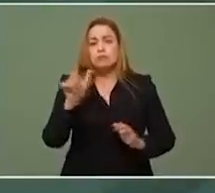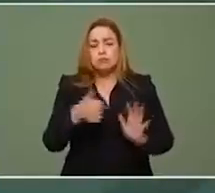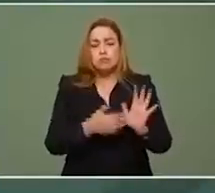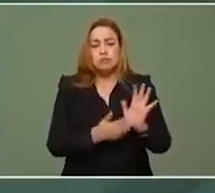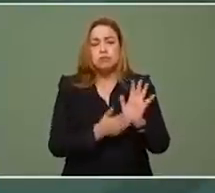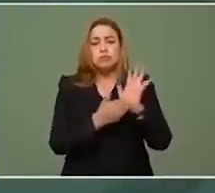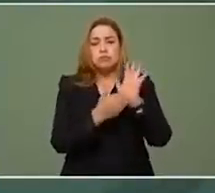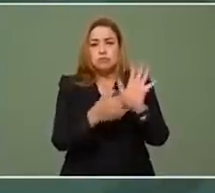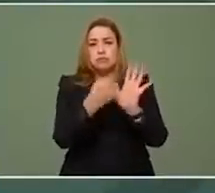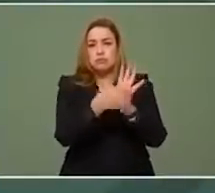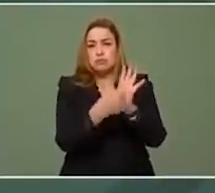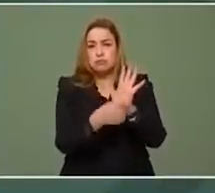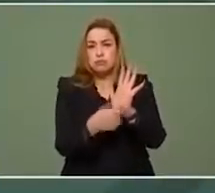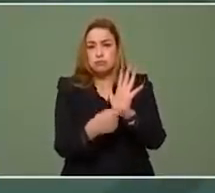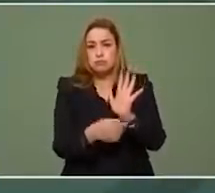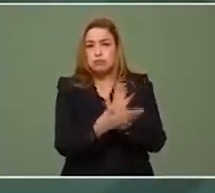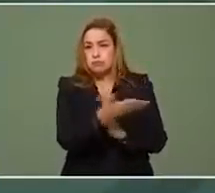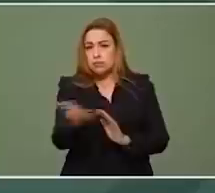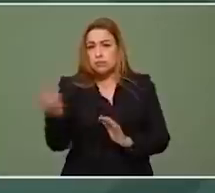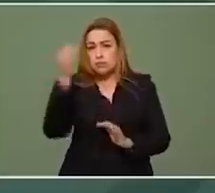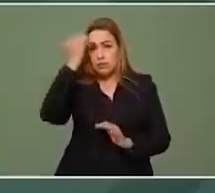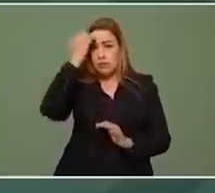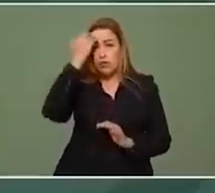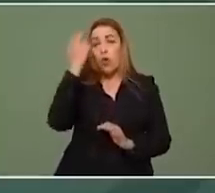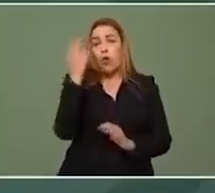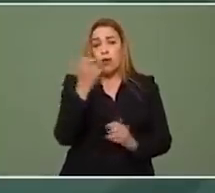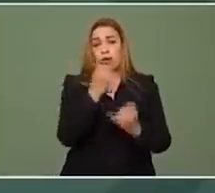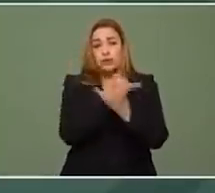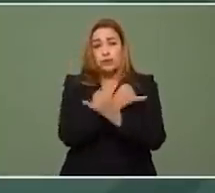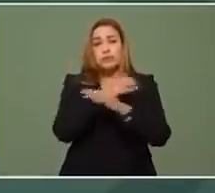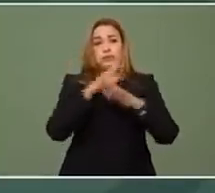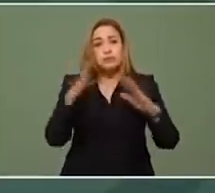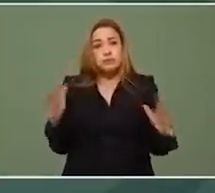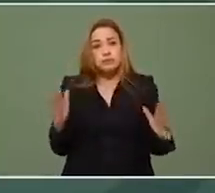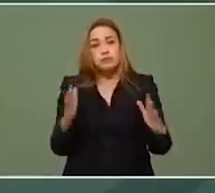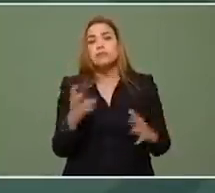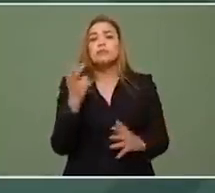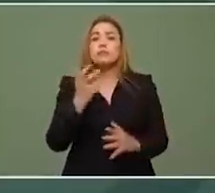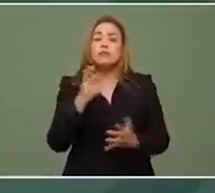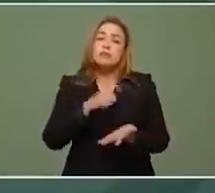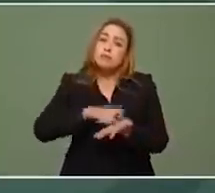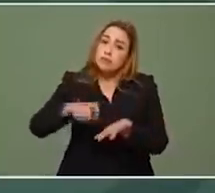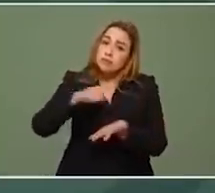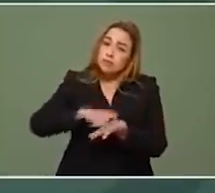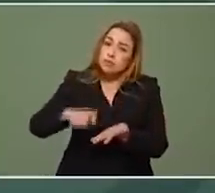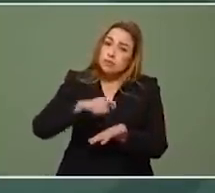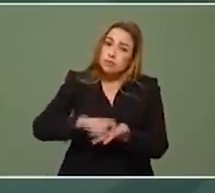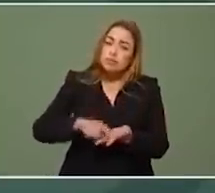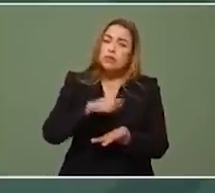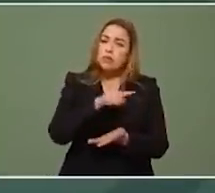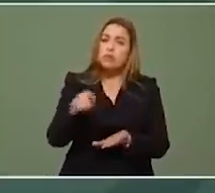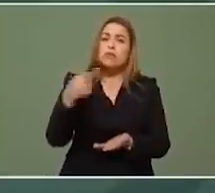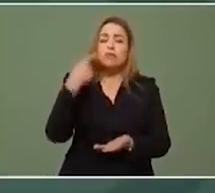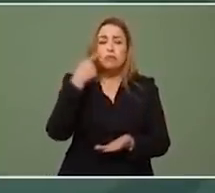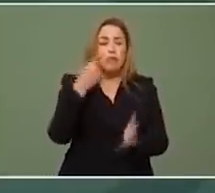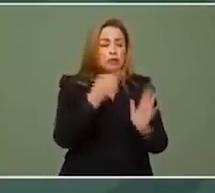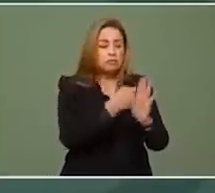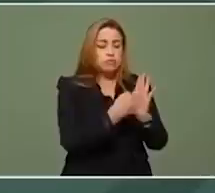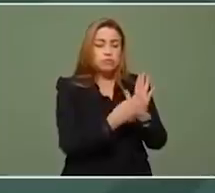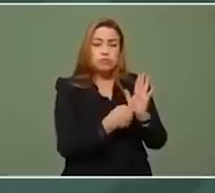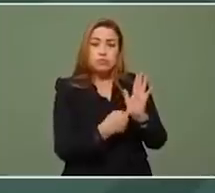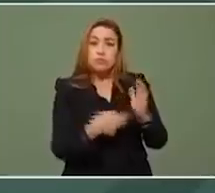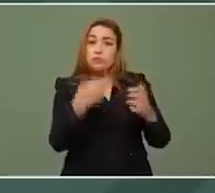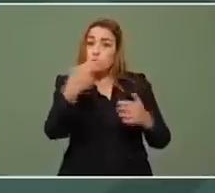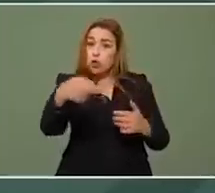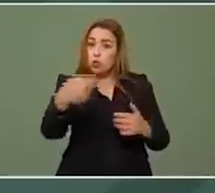los datos d estas compras y los nombres de las empresas